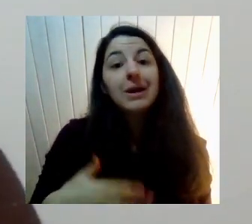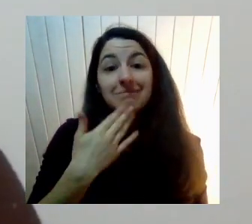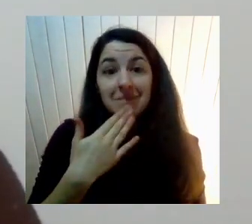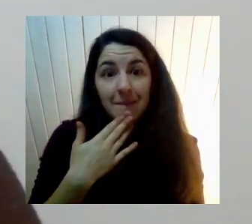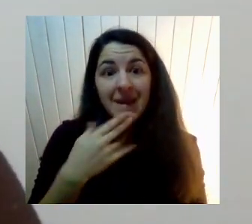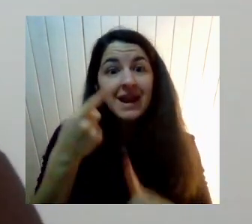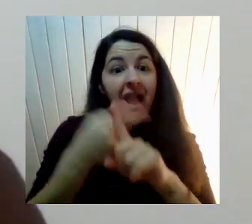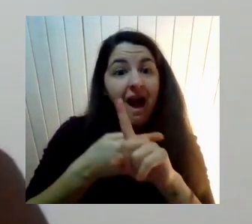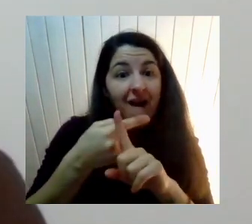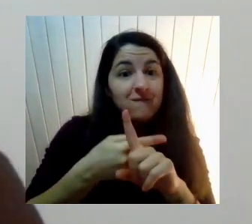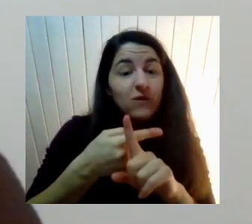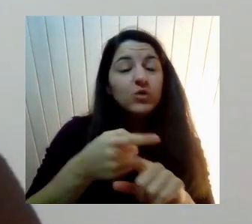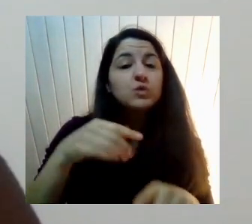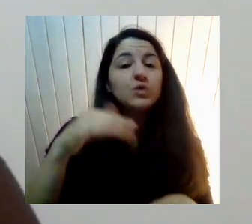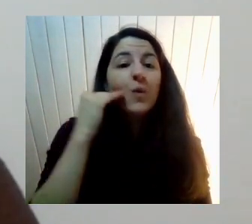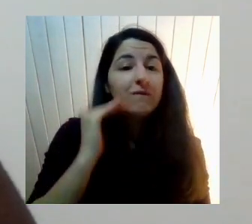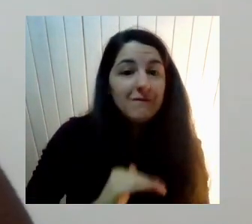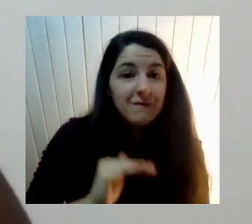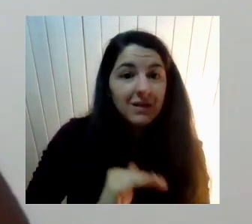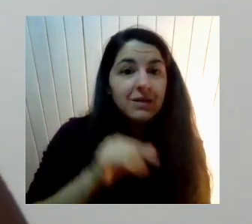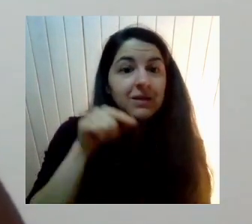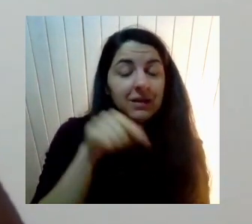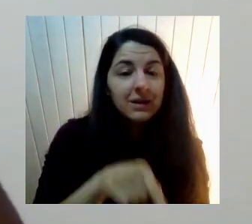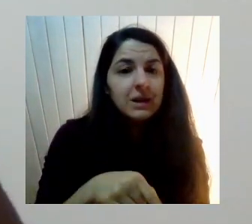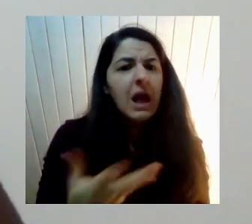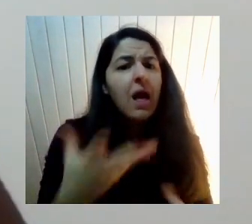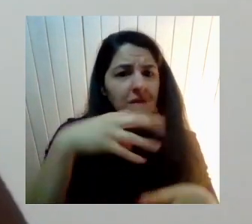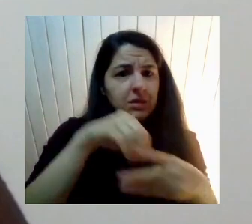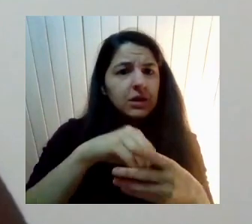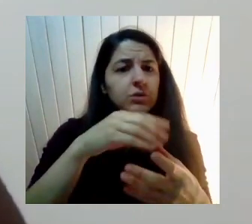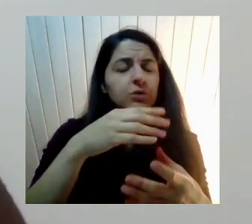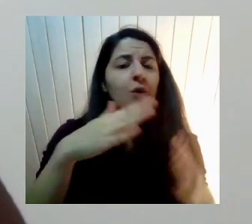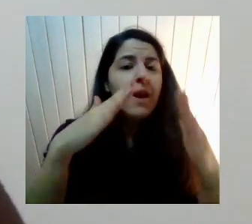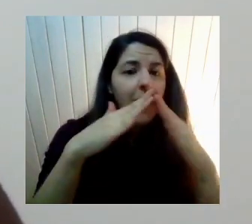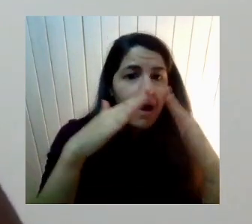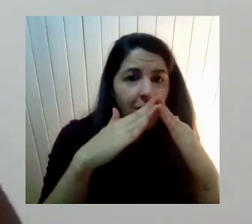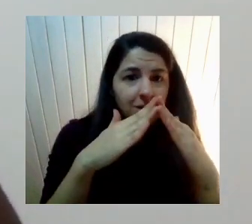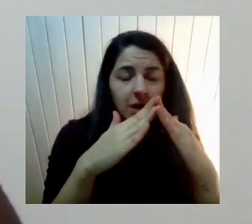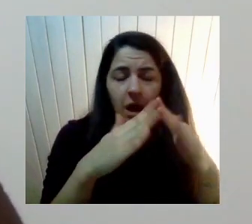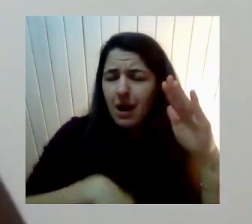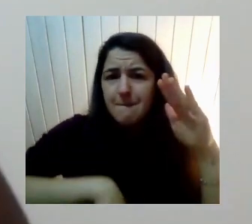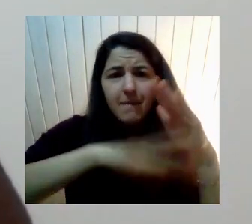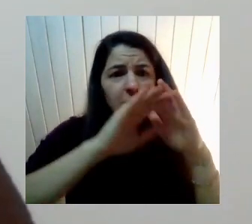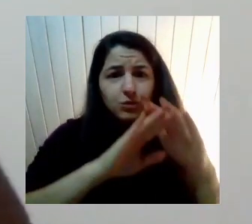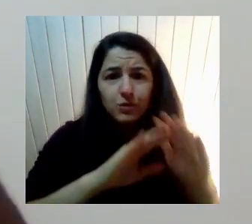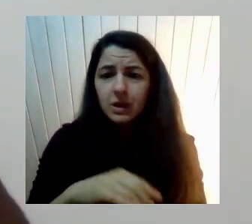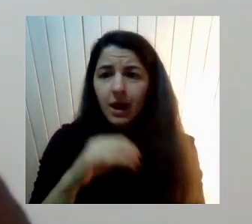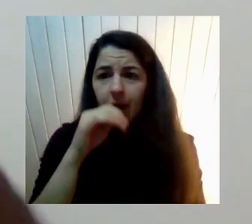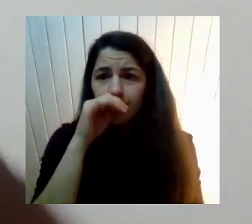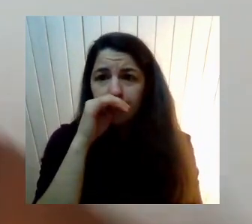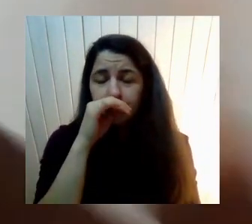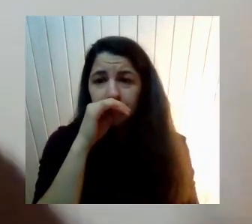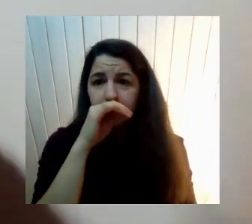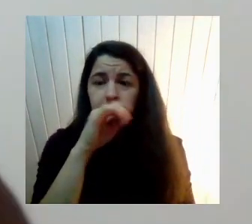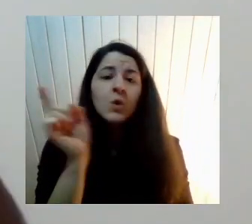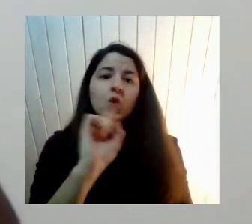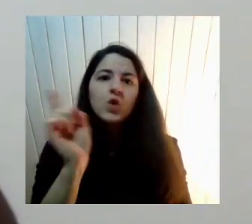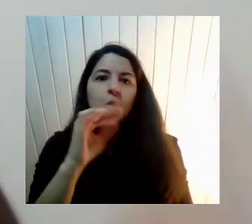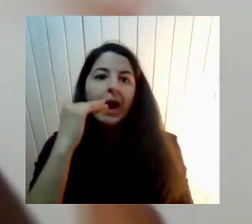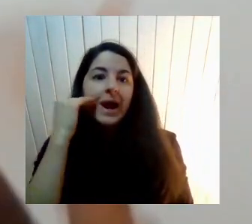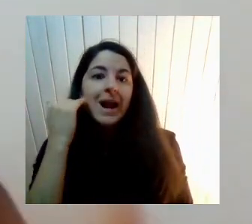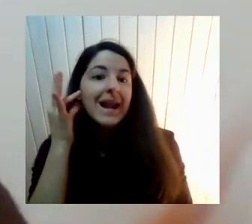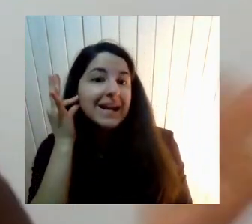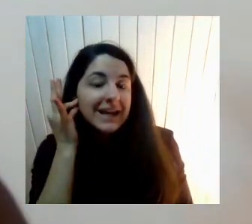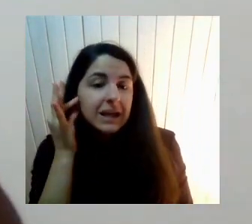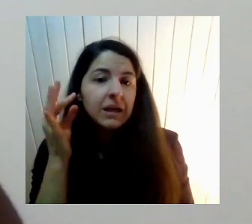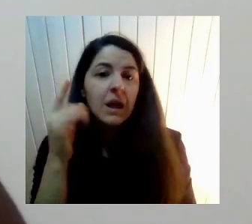Fuertemente Ocurre la mayor parte De las veces Dentro de los hogares O sea No es que Las niñas Los niños y las niñas Corran peligro afuera